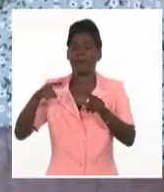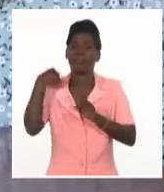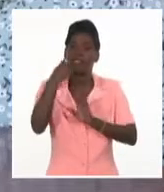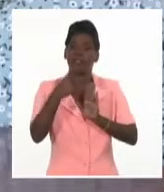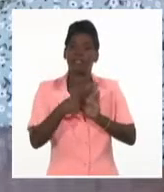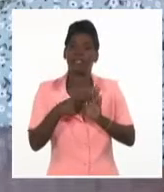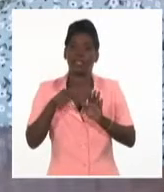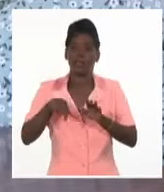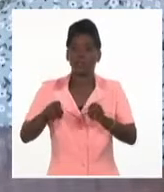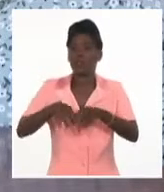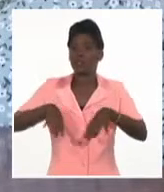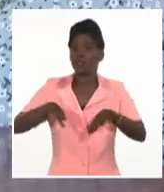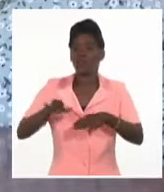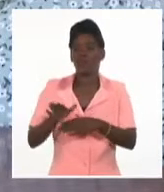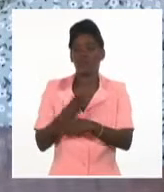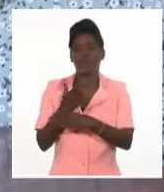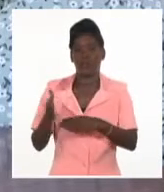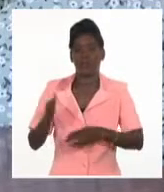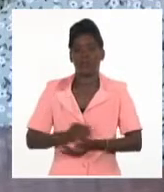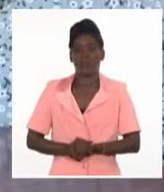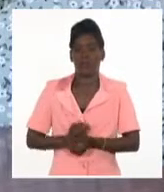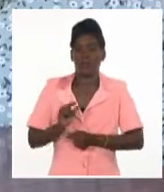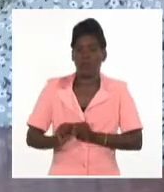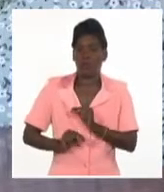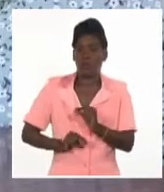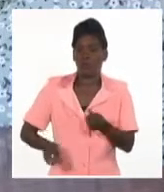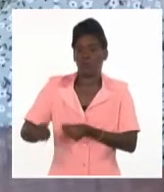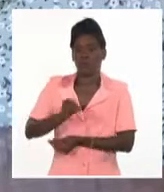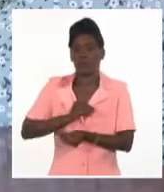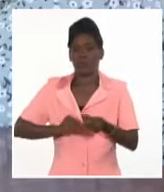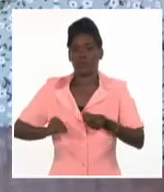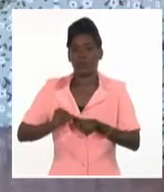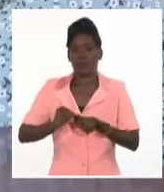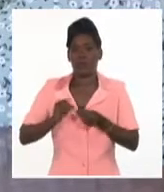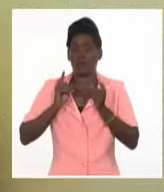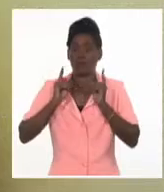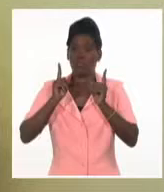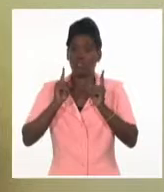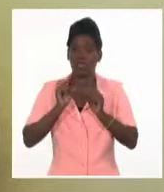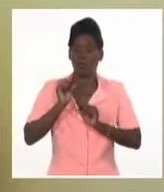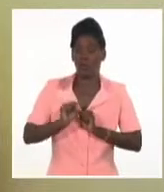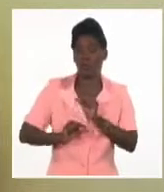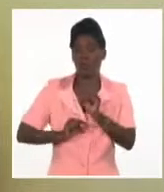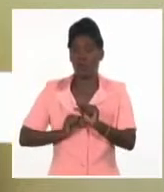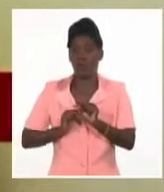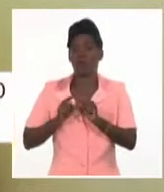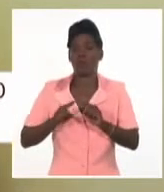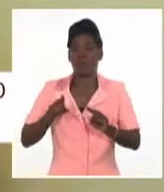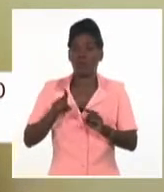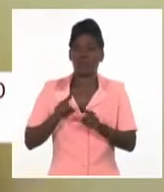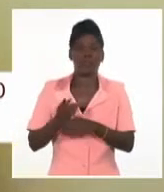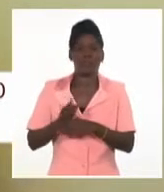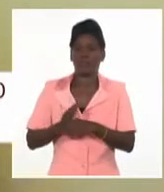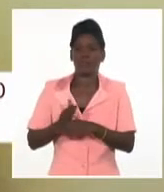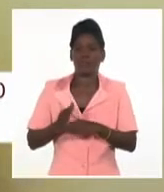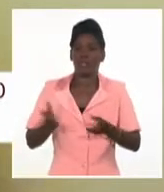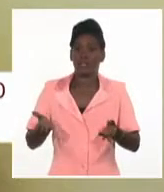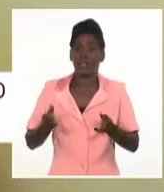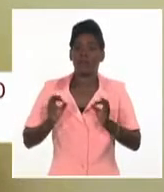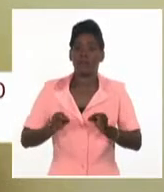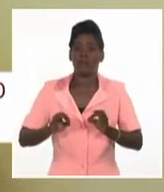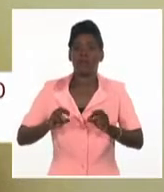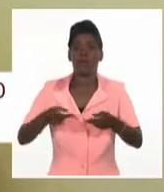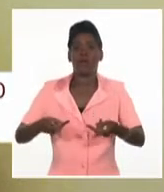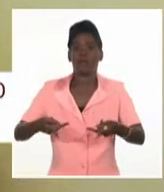política migratoria cubana se ha ido modificando y esa modificación de la política migratoria implica el retorno de los cubanos y